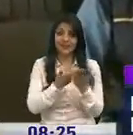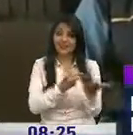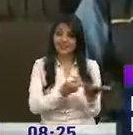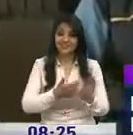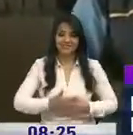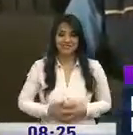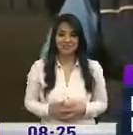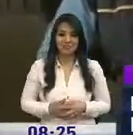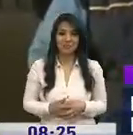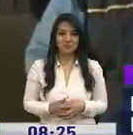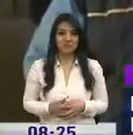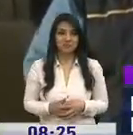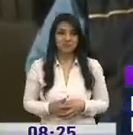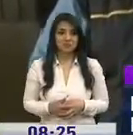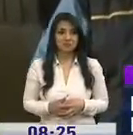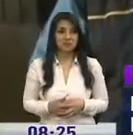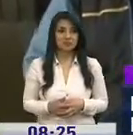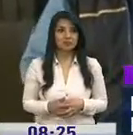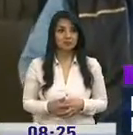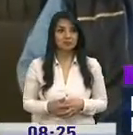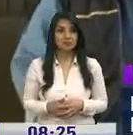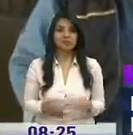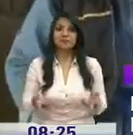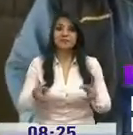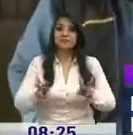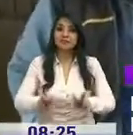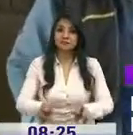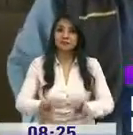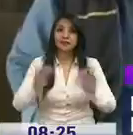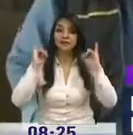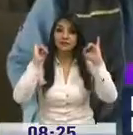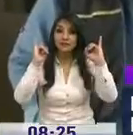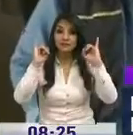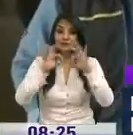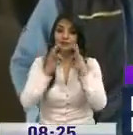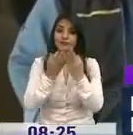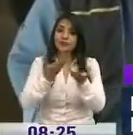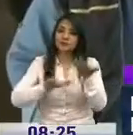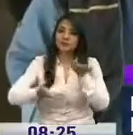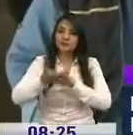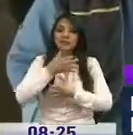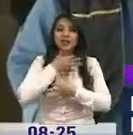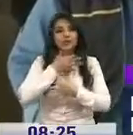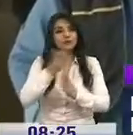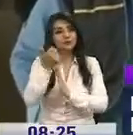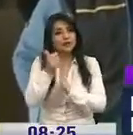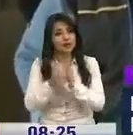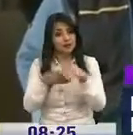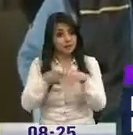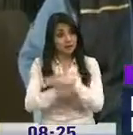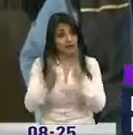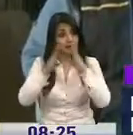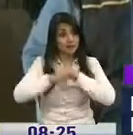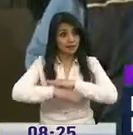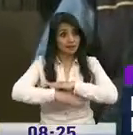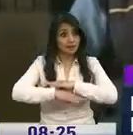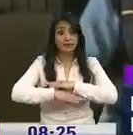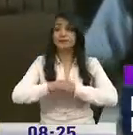también. Por supuesto, también será un lugar propicio para divertirse en familia, para quienes les gusta el arte. La entrada es totalmente